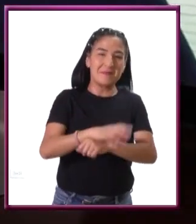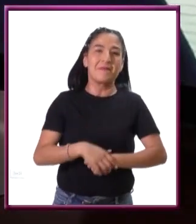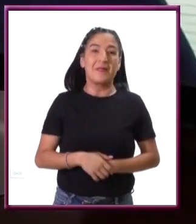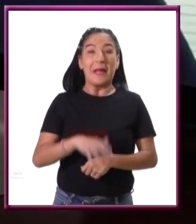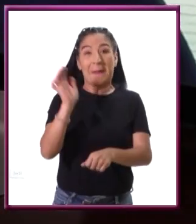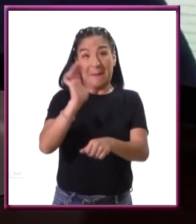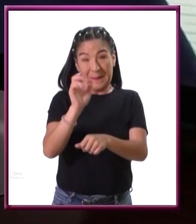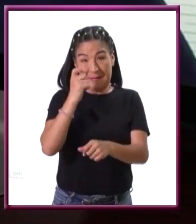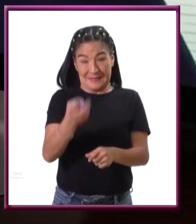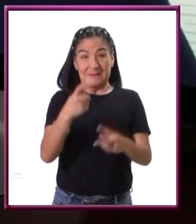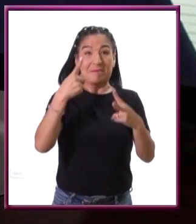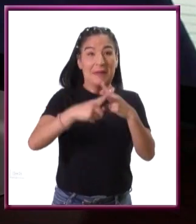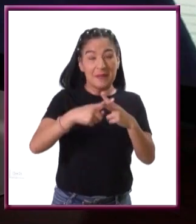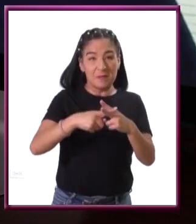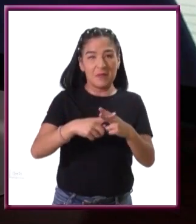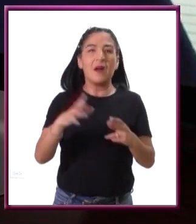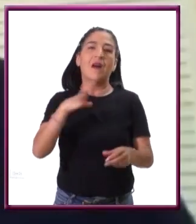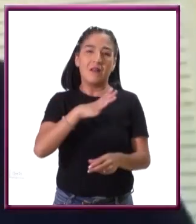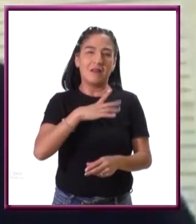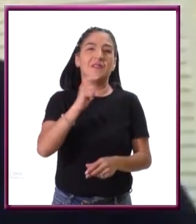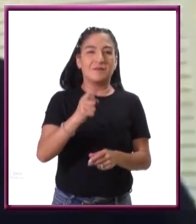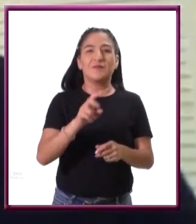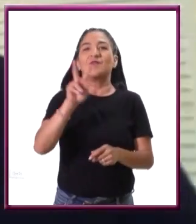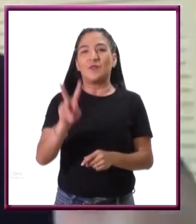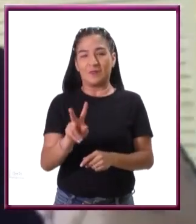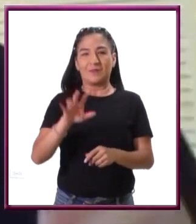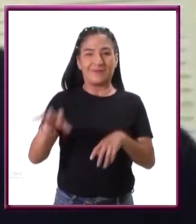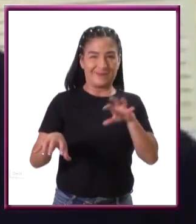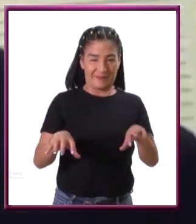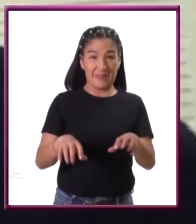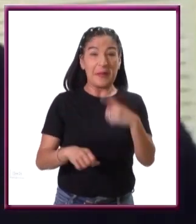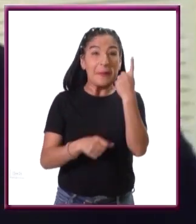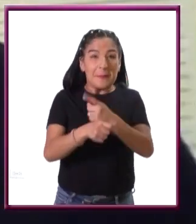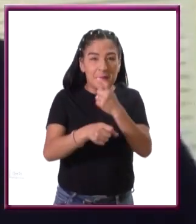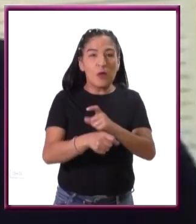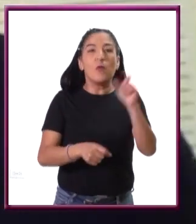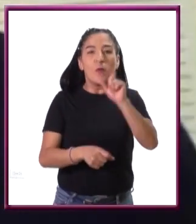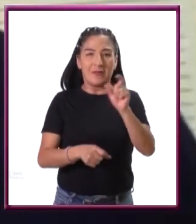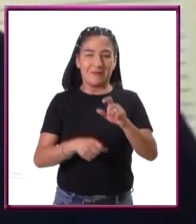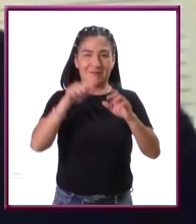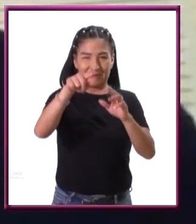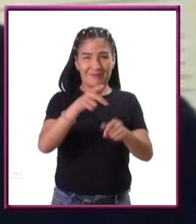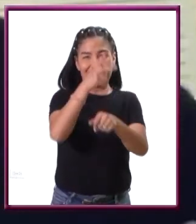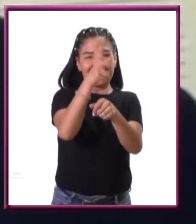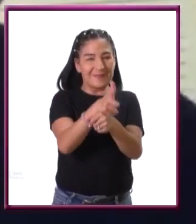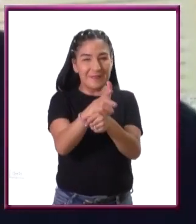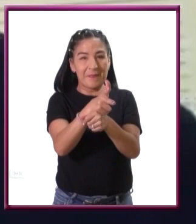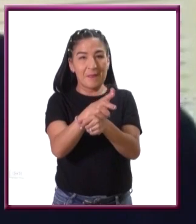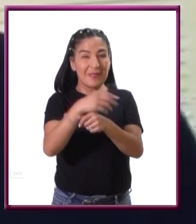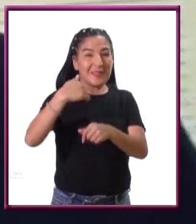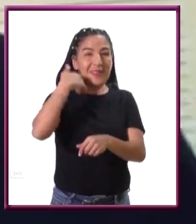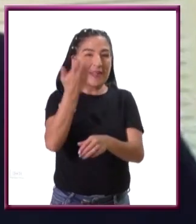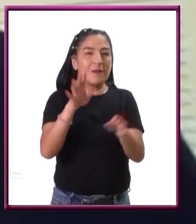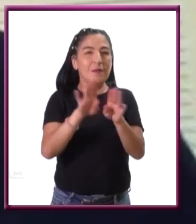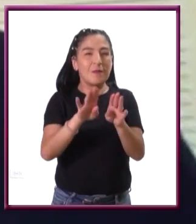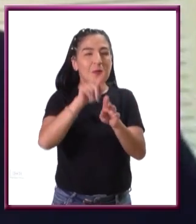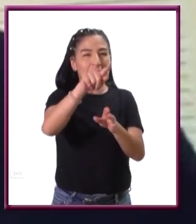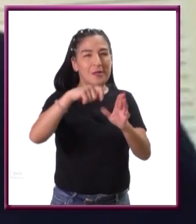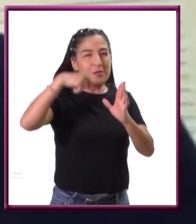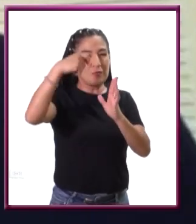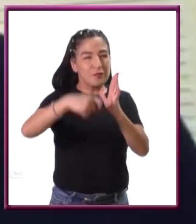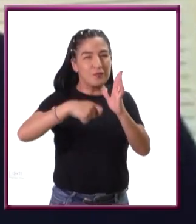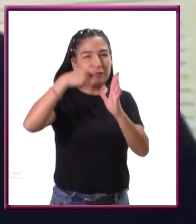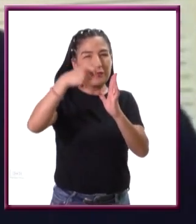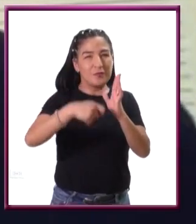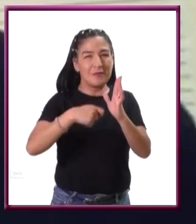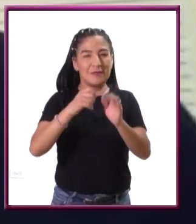ver en dos grandes vertientes. Una, a la hora de poner una cámara y querer filmar algo, las